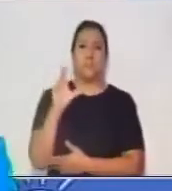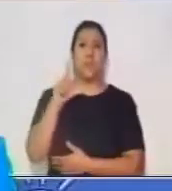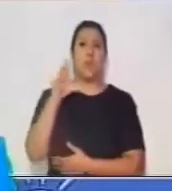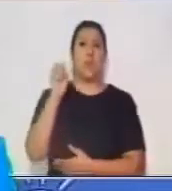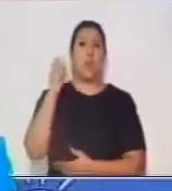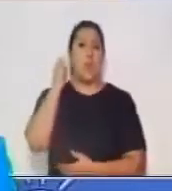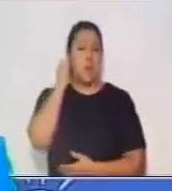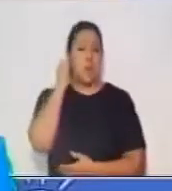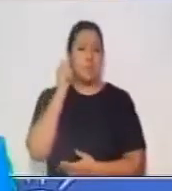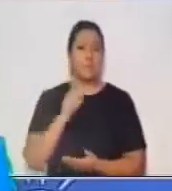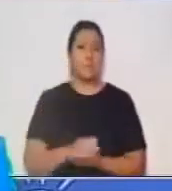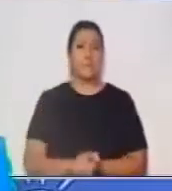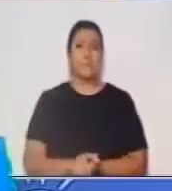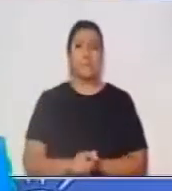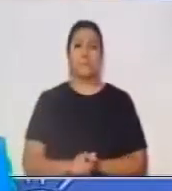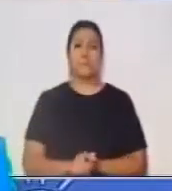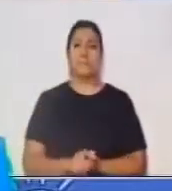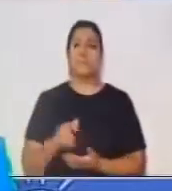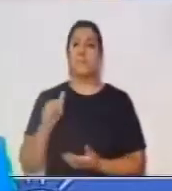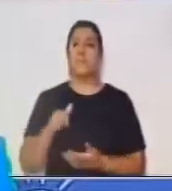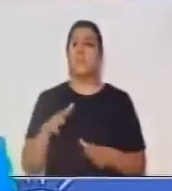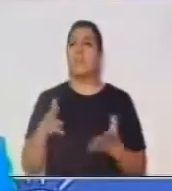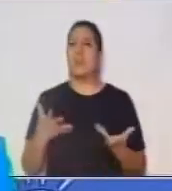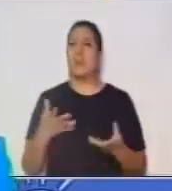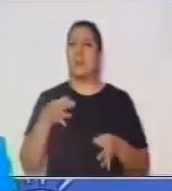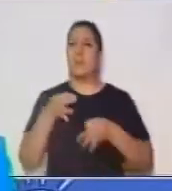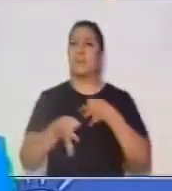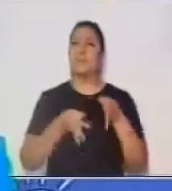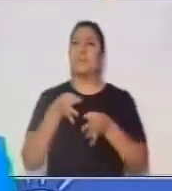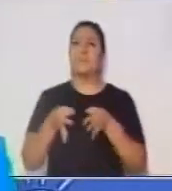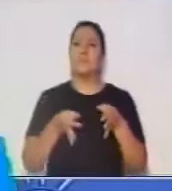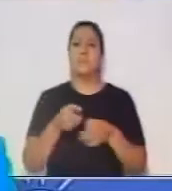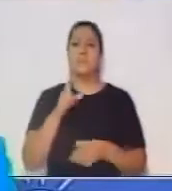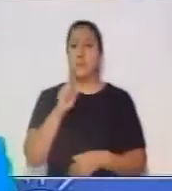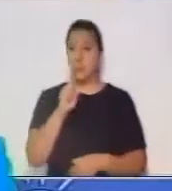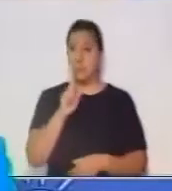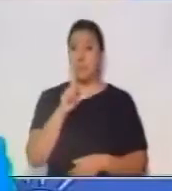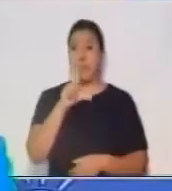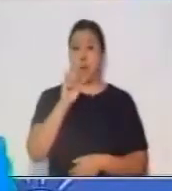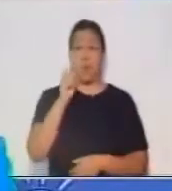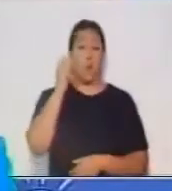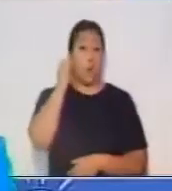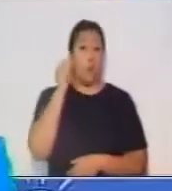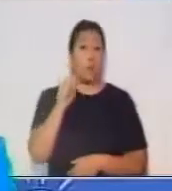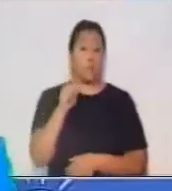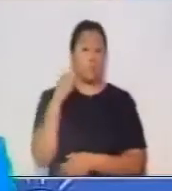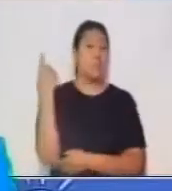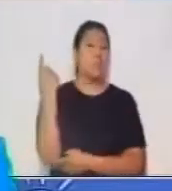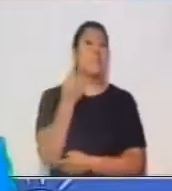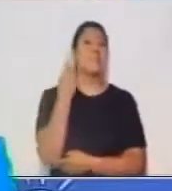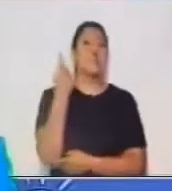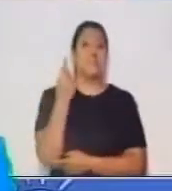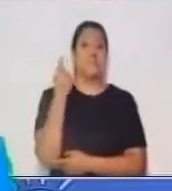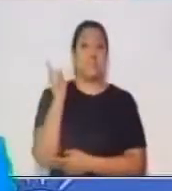ves. No, espérate. ¡Alex, no te vayas! ¡Alex!